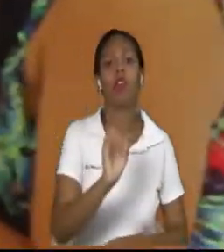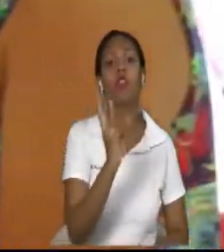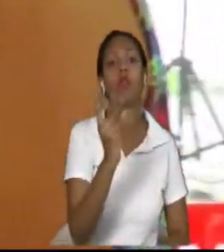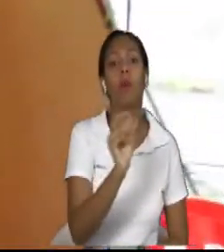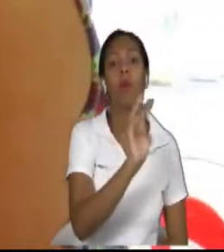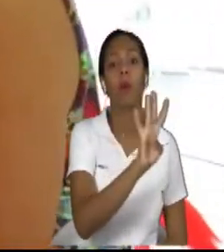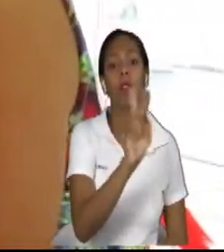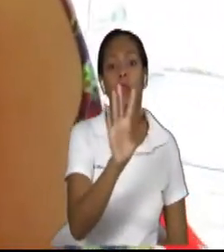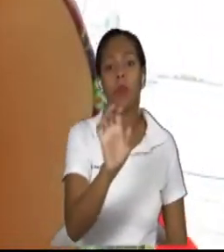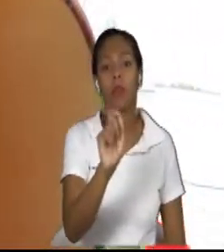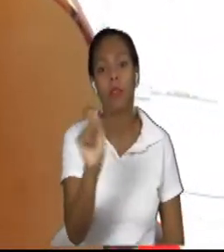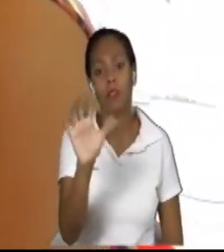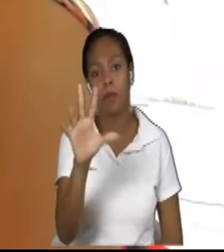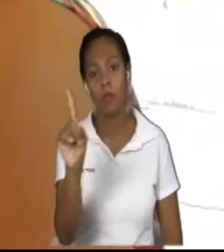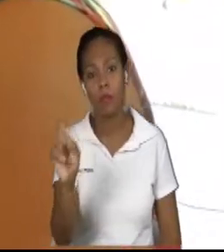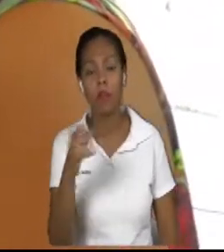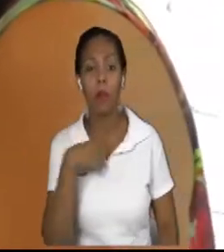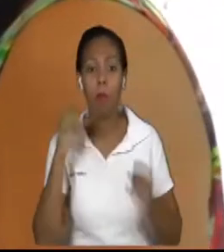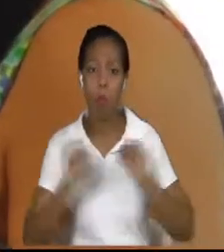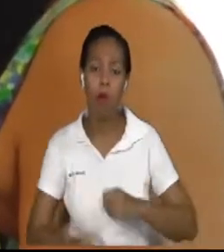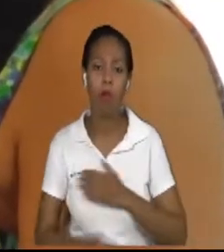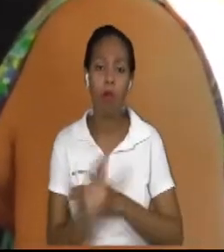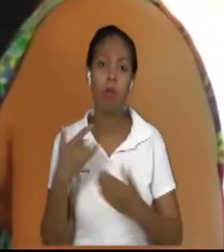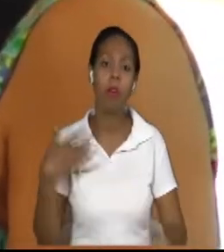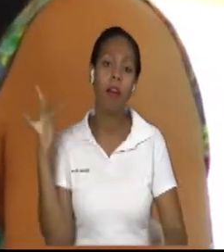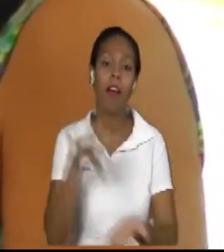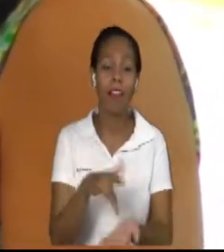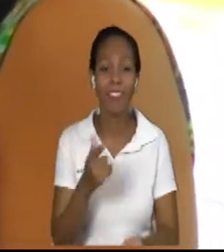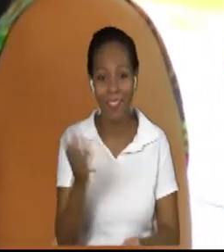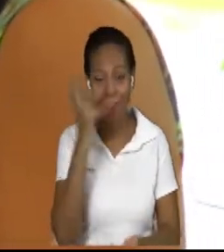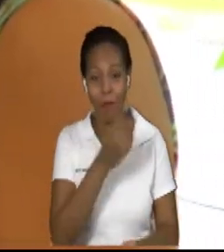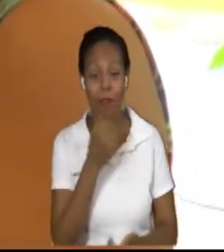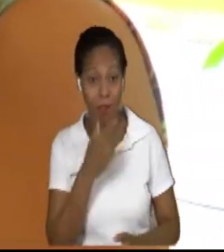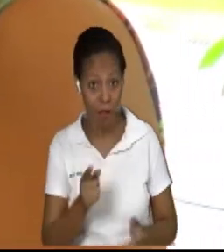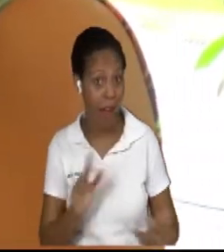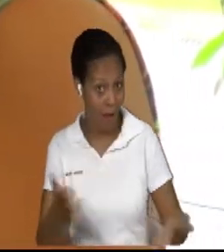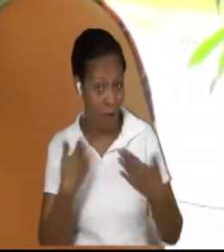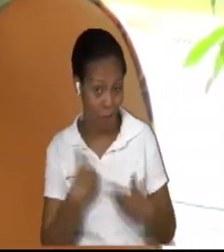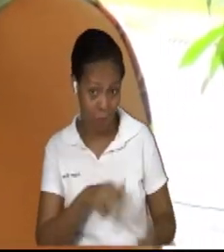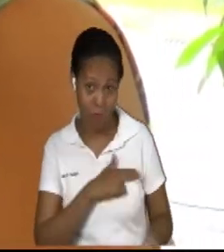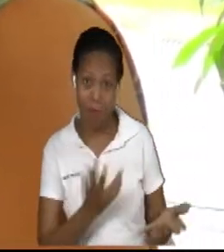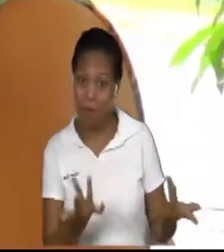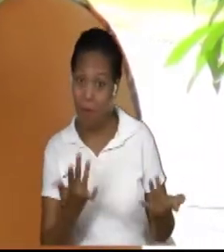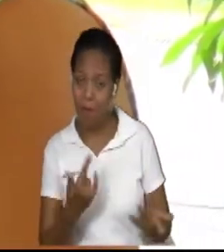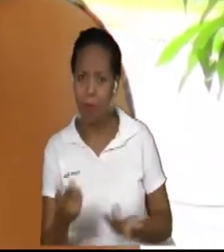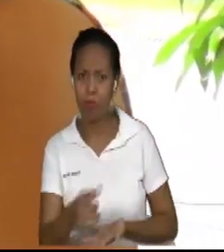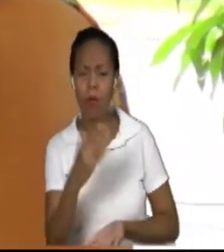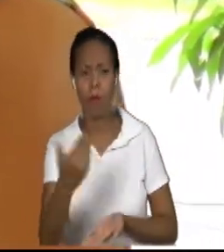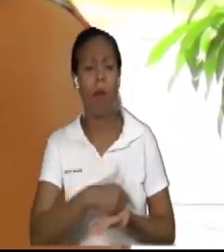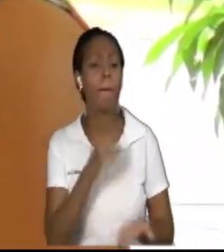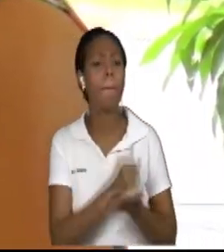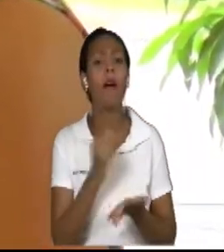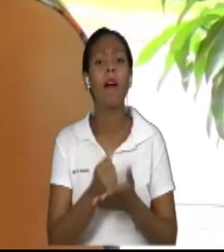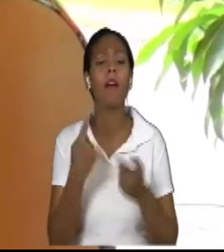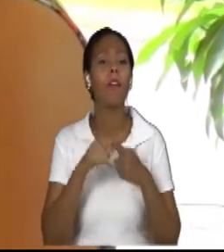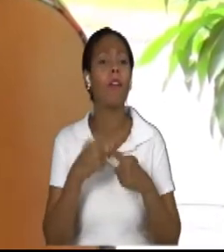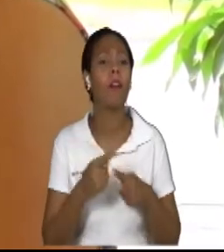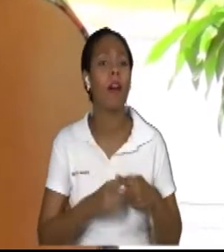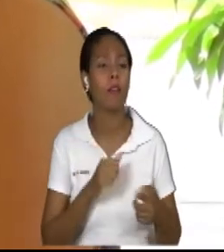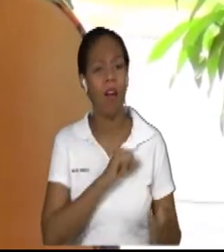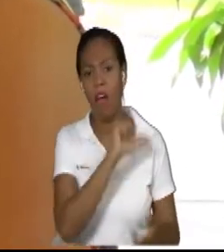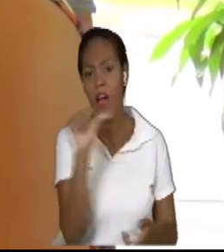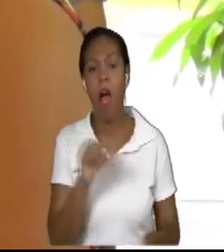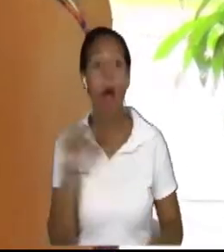18-4956, diagonal a la Vía Láctea, por el supermercado La Quinta. Los esperamos allá. Manejamos 4 marcas de diseñadoras